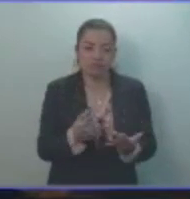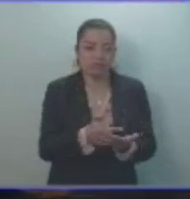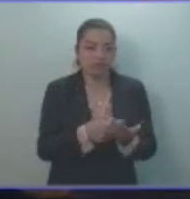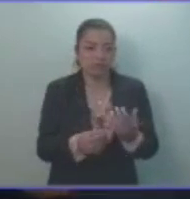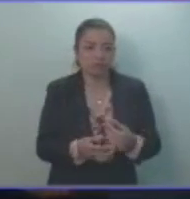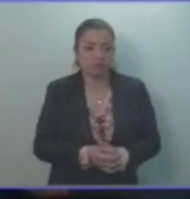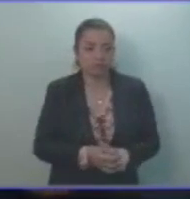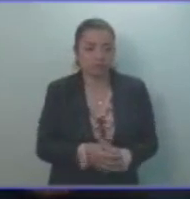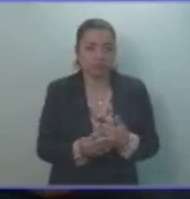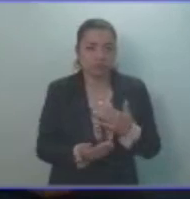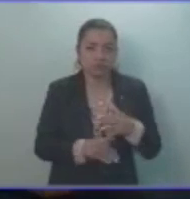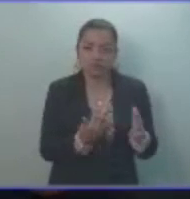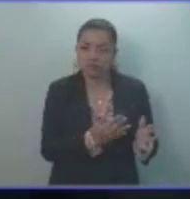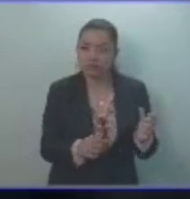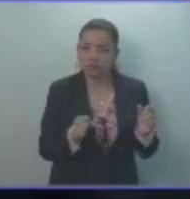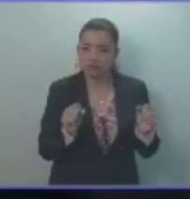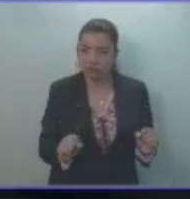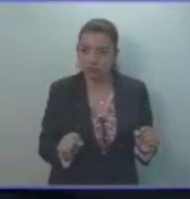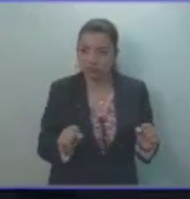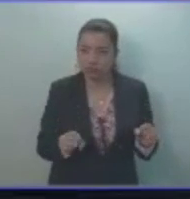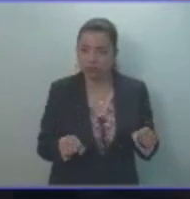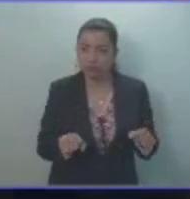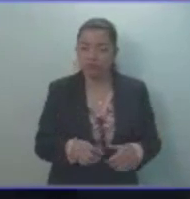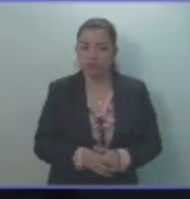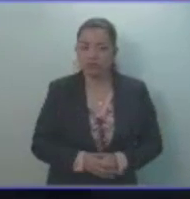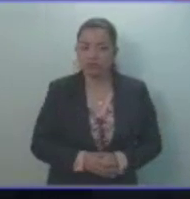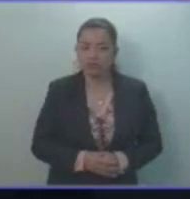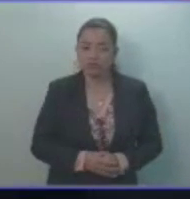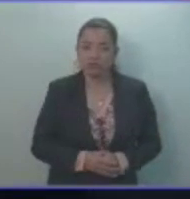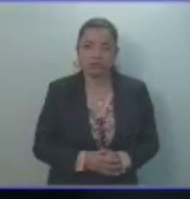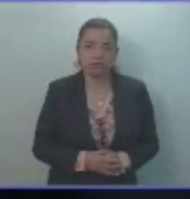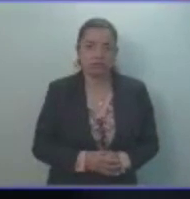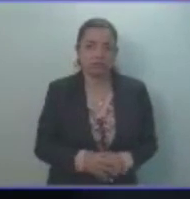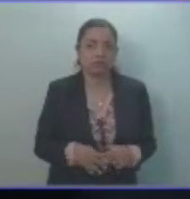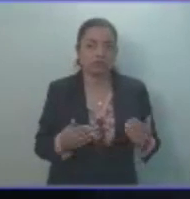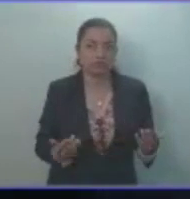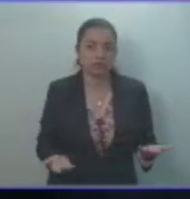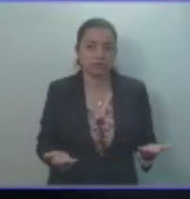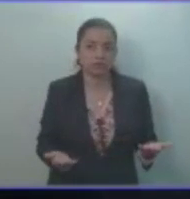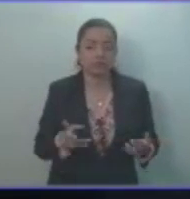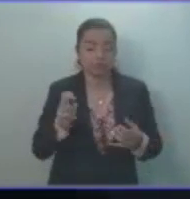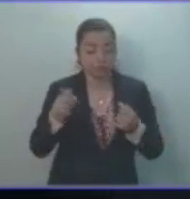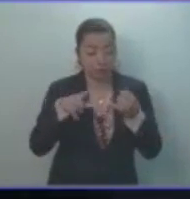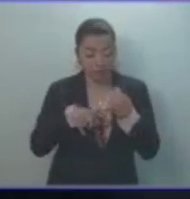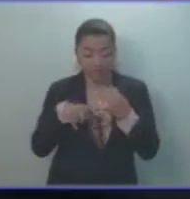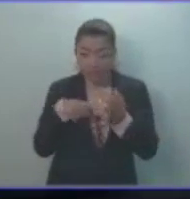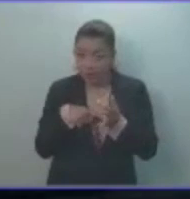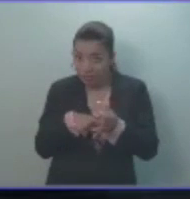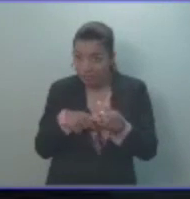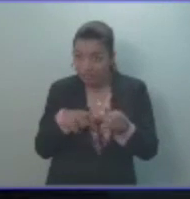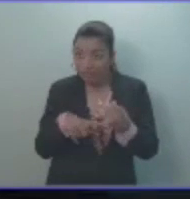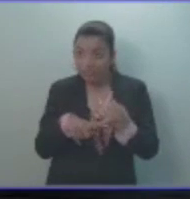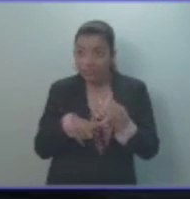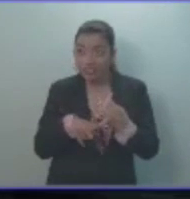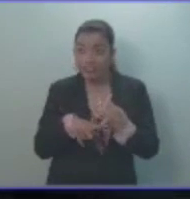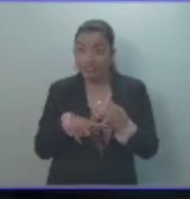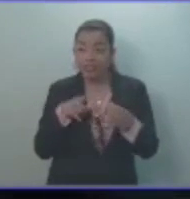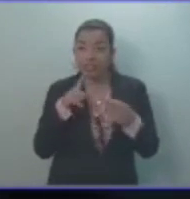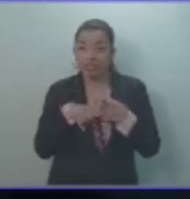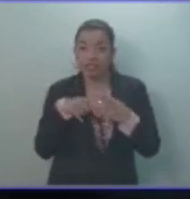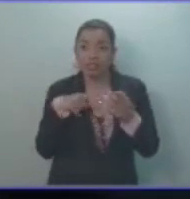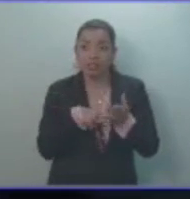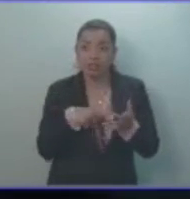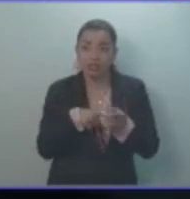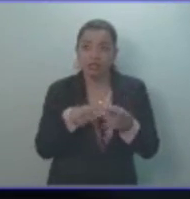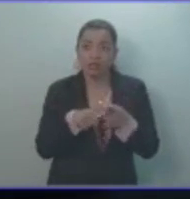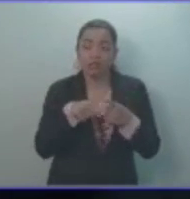ese destino? Muy bien, entonces retomo. Deuda. La segunda. ¿Qué va a pasar